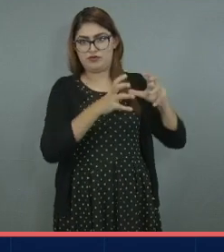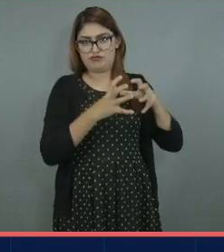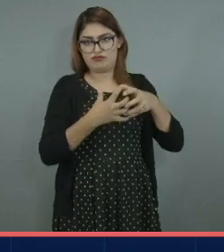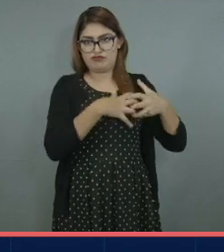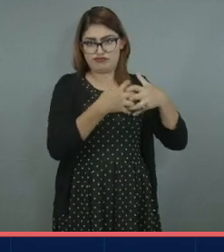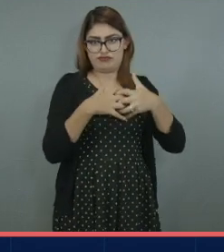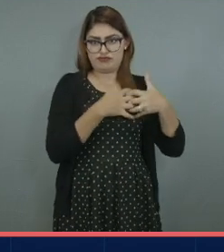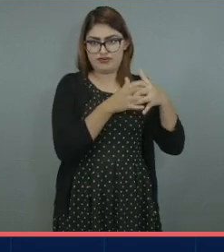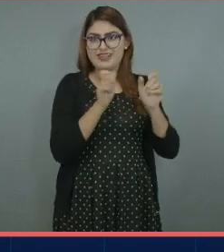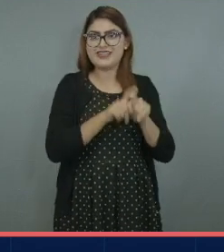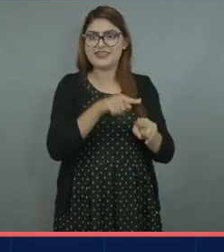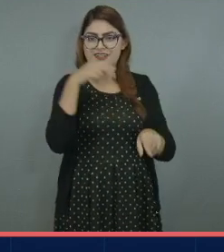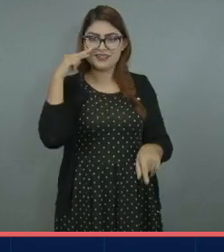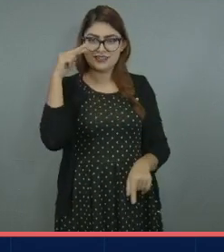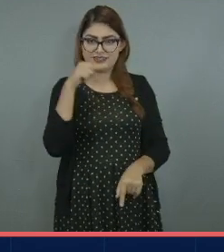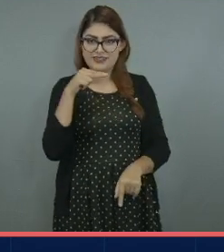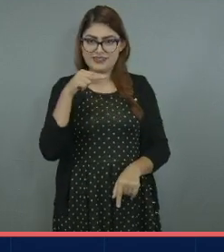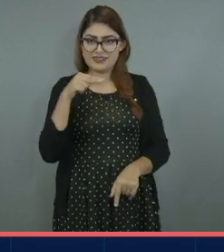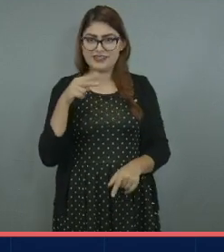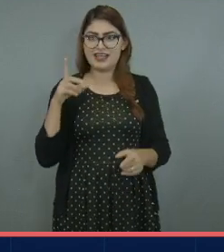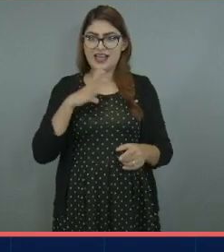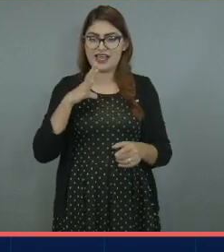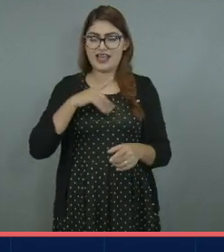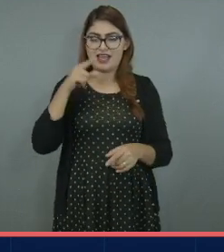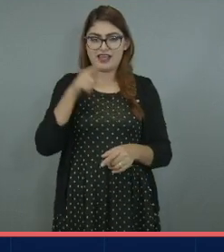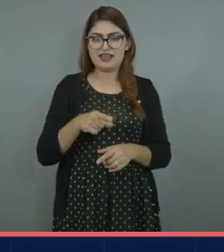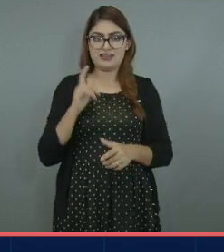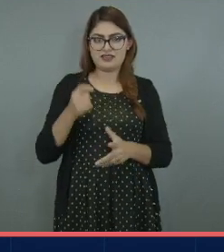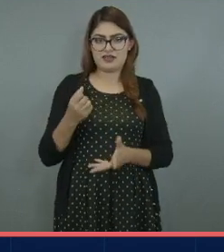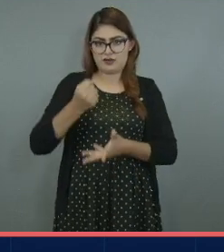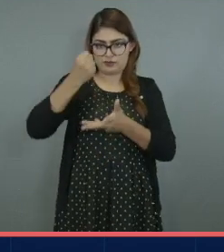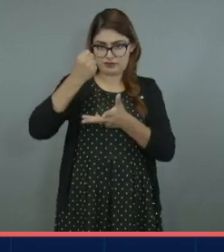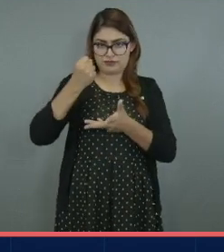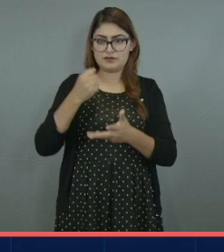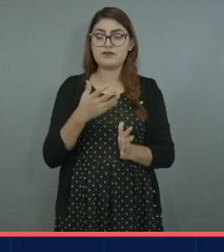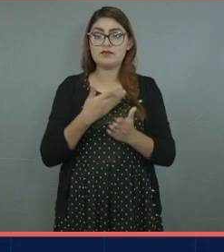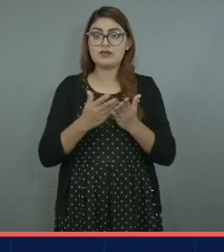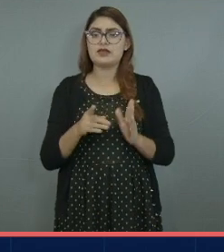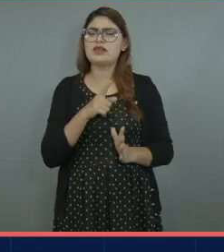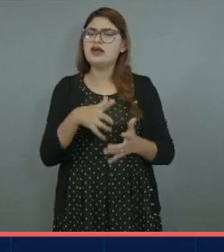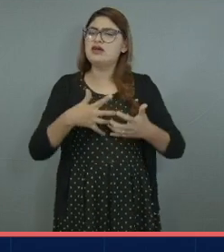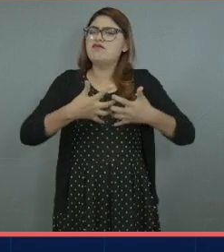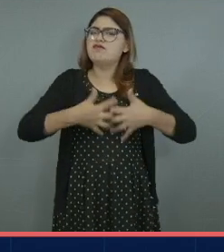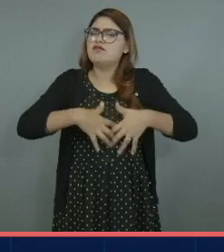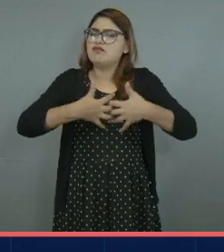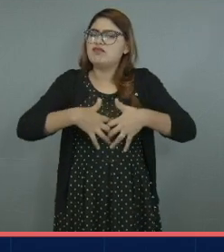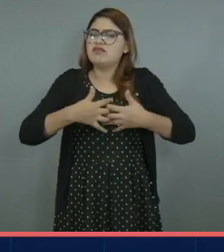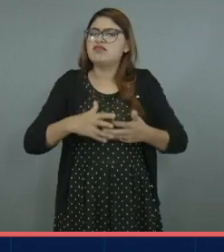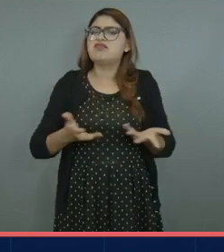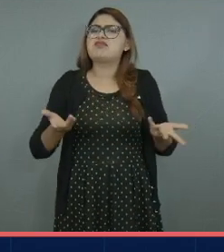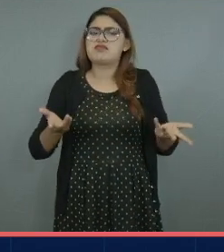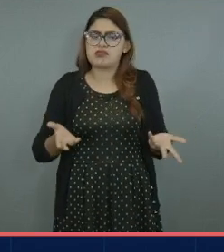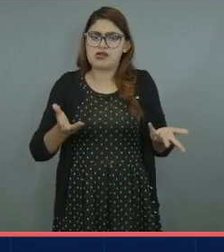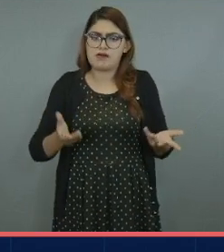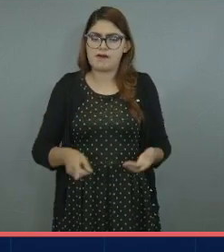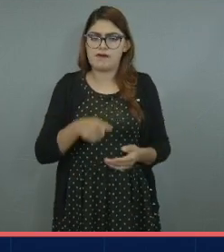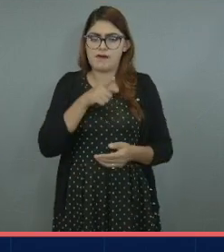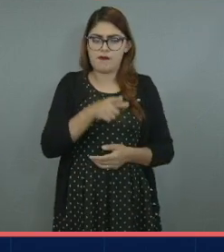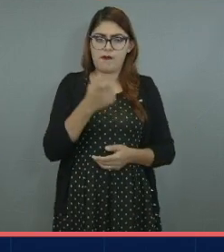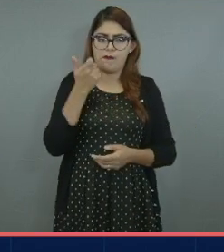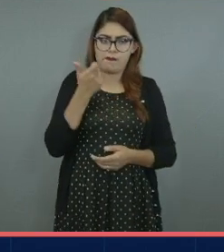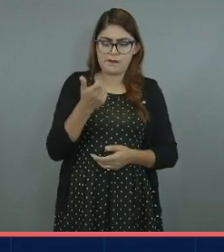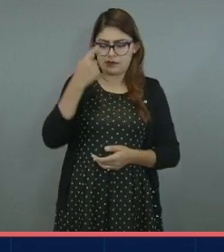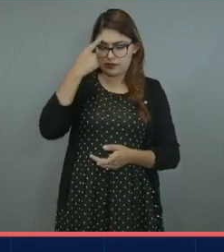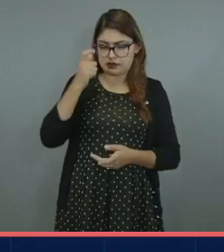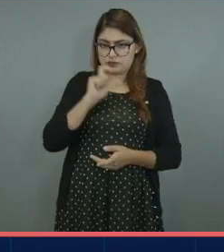momentos. Pero ojo, esta fábrica tiene una cualidad, que el dinero para que se